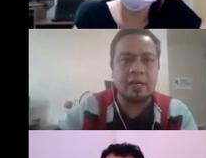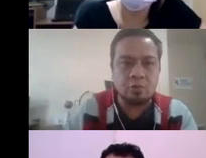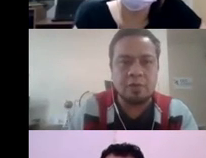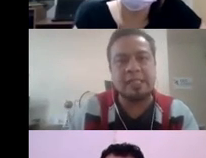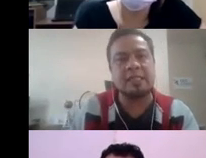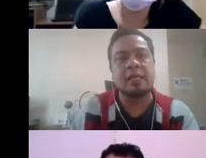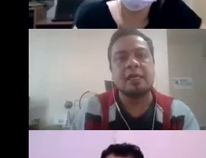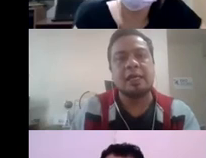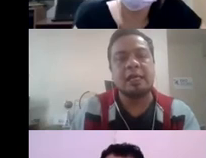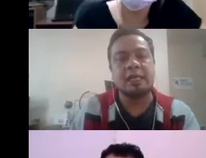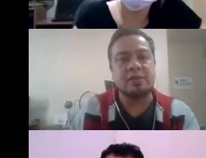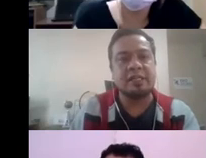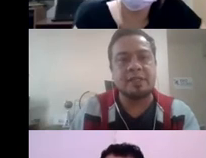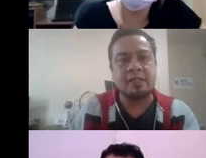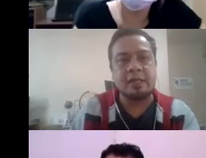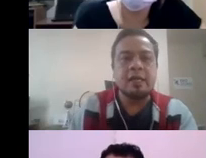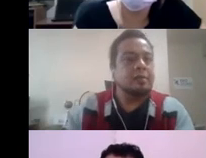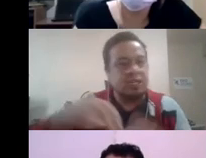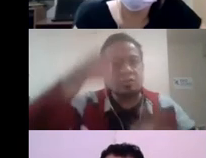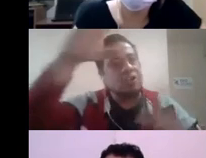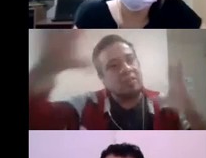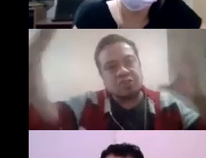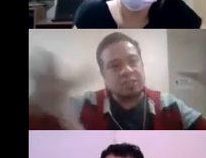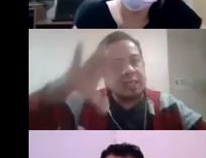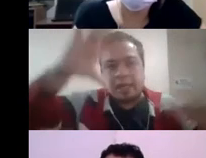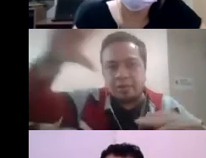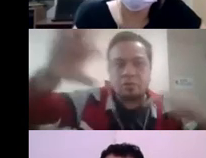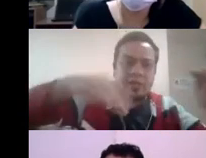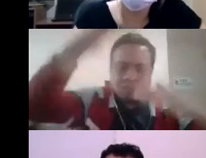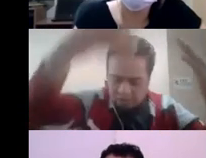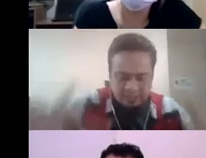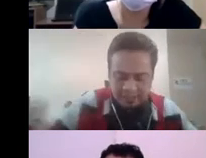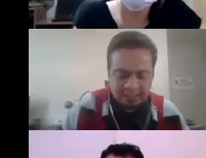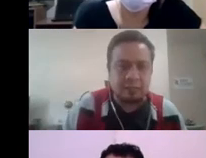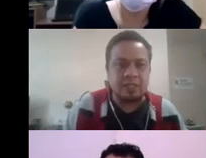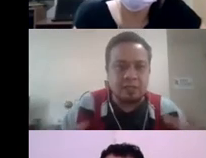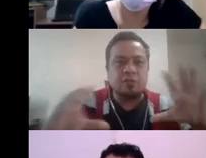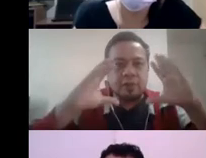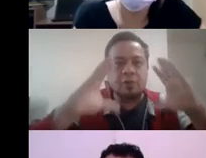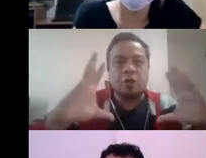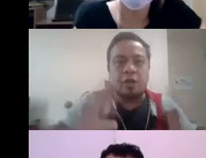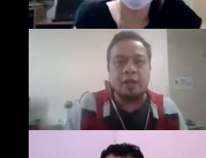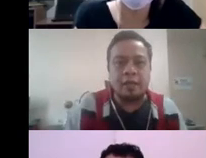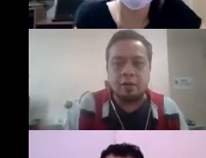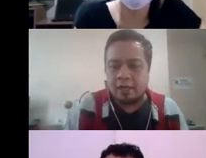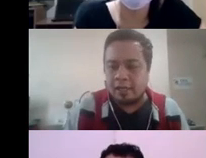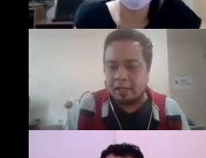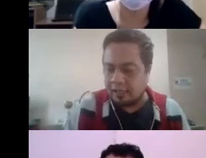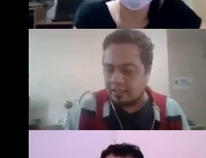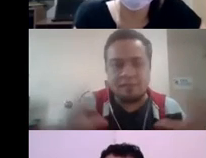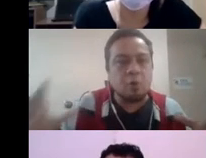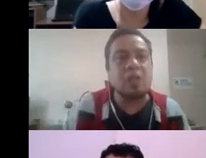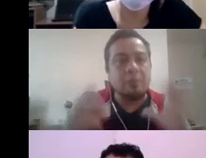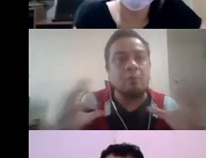contaba actualmente la ciudad de Tepatitlán. O sea, esto lo teníamos desintegrado, lo teníamos, estaba descrito, pero creo que